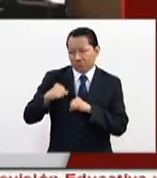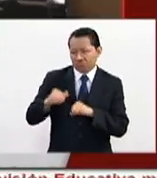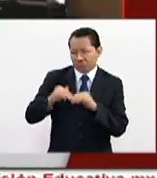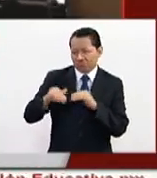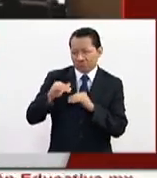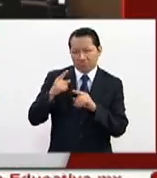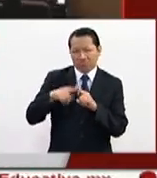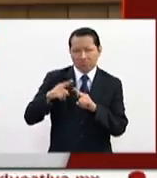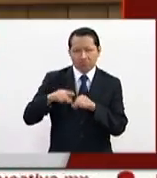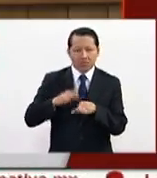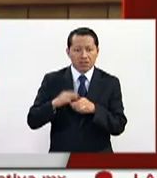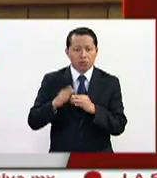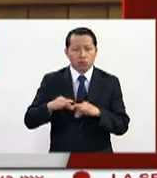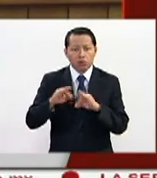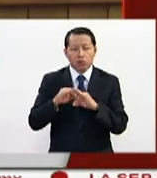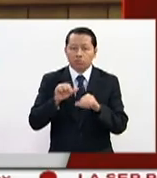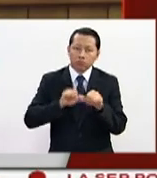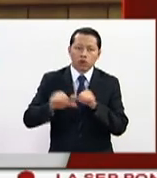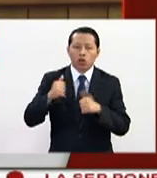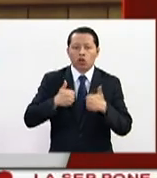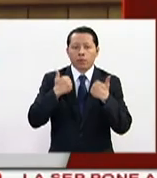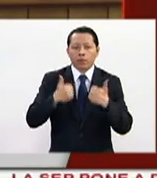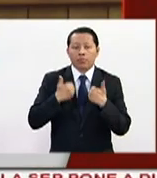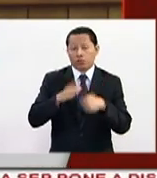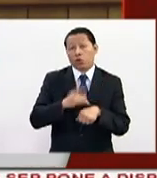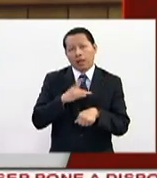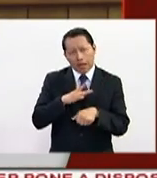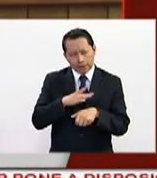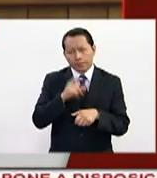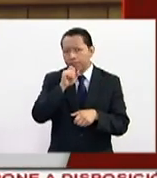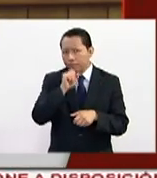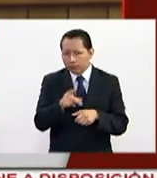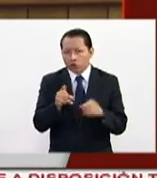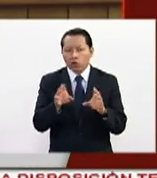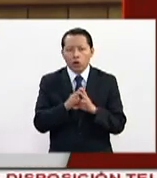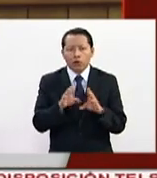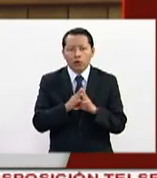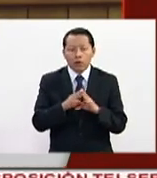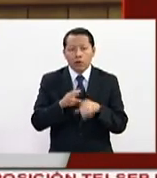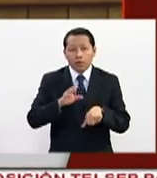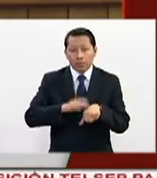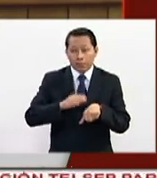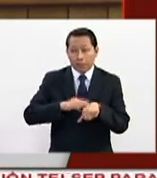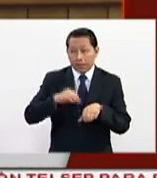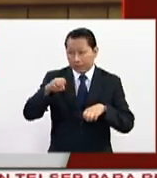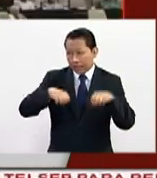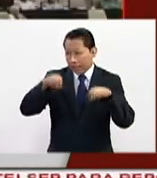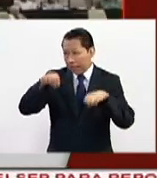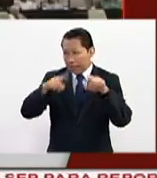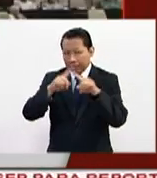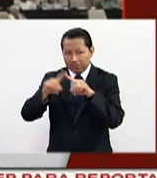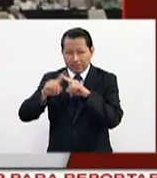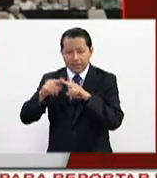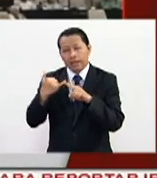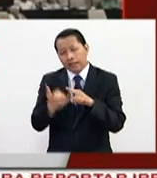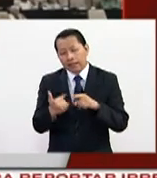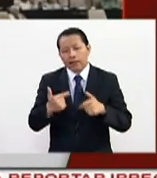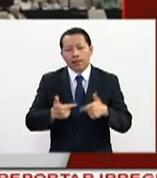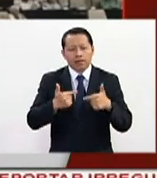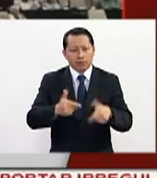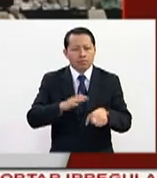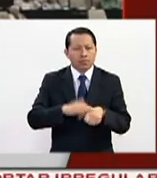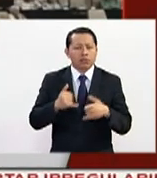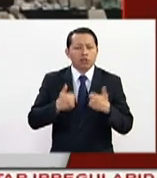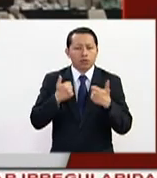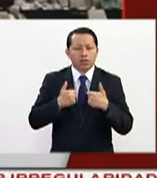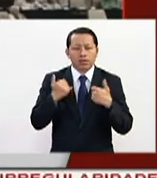Cuba sean más jóvenes. Hay una brecha generacional importante entre los cargos de los más altos funcionarios en Cuba y las generaciones más jóvenes,